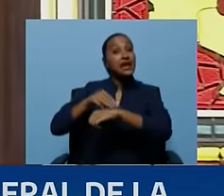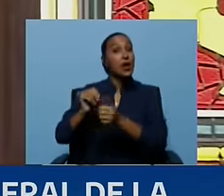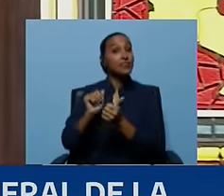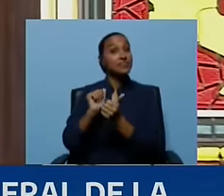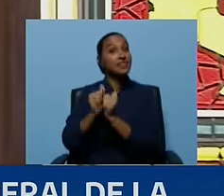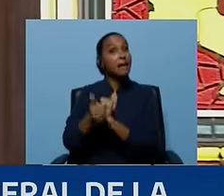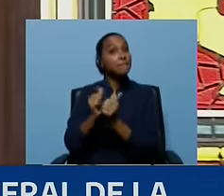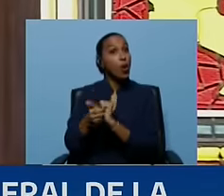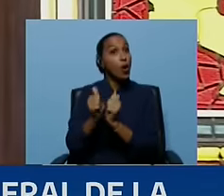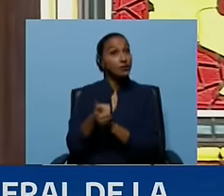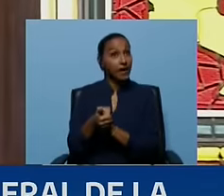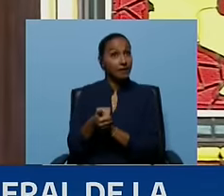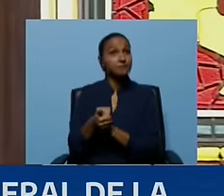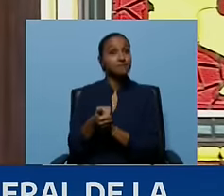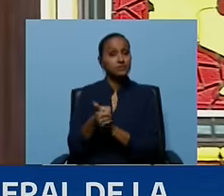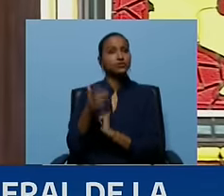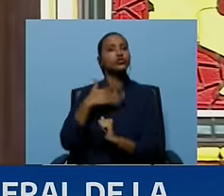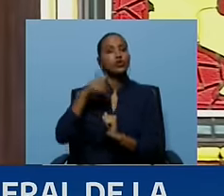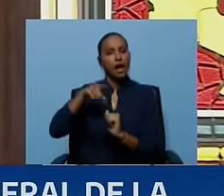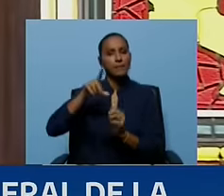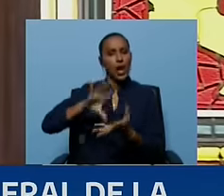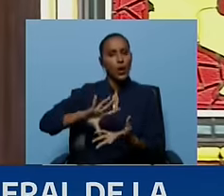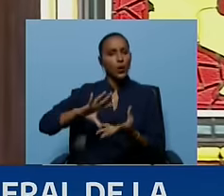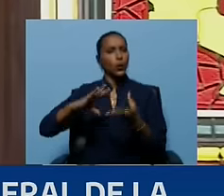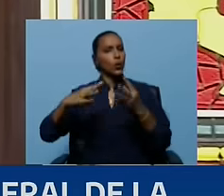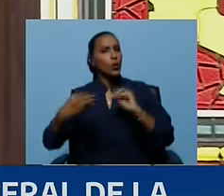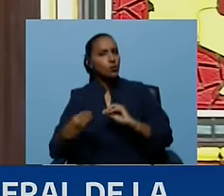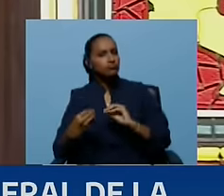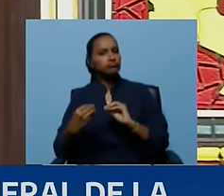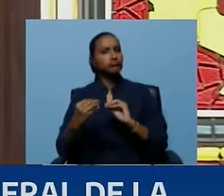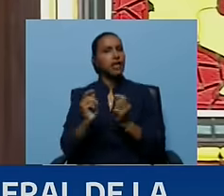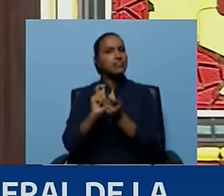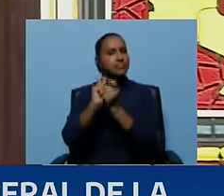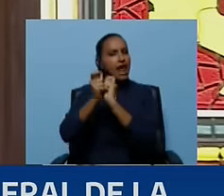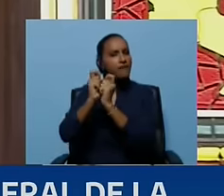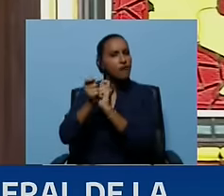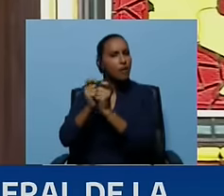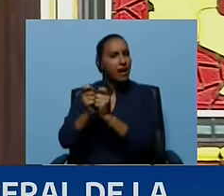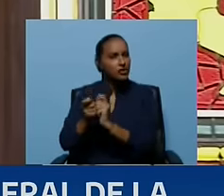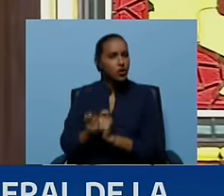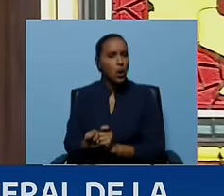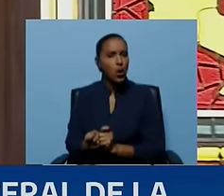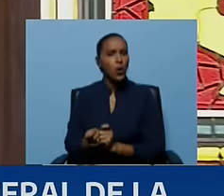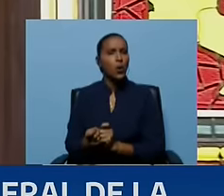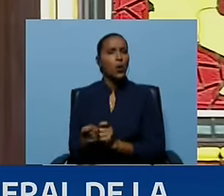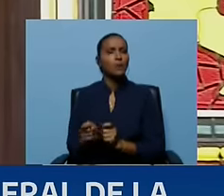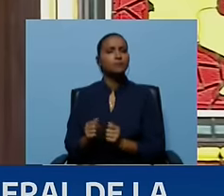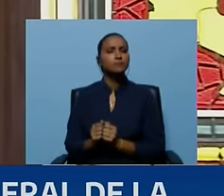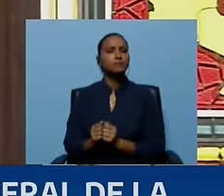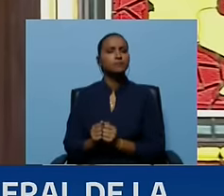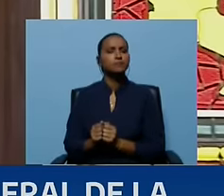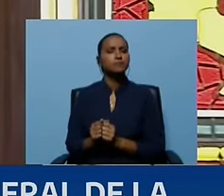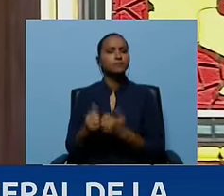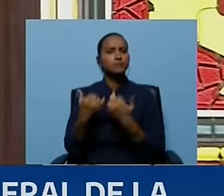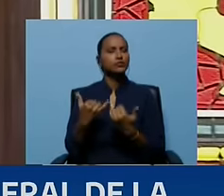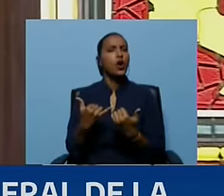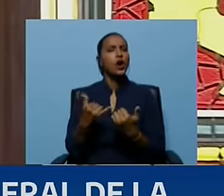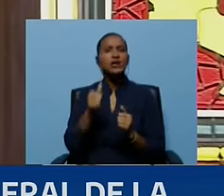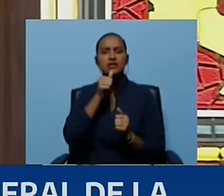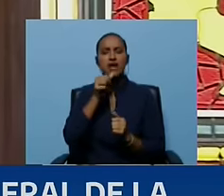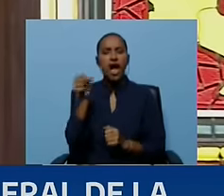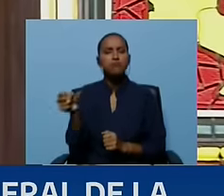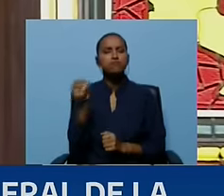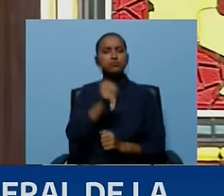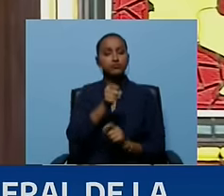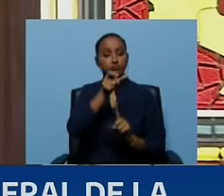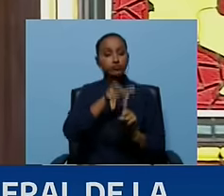haciendo una readecuación. Estoy poniendo a un profesor,